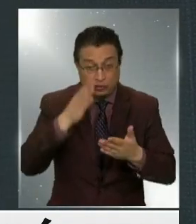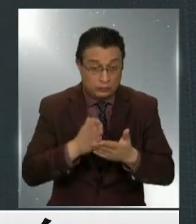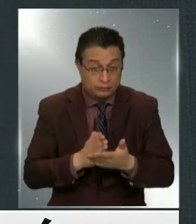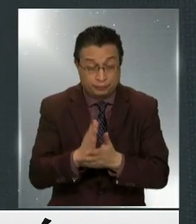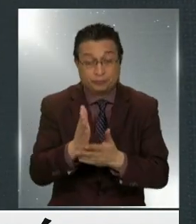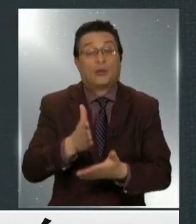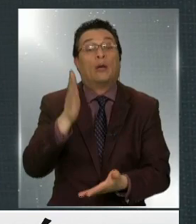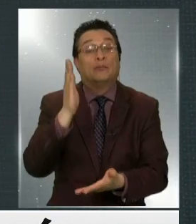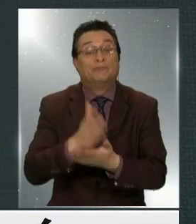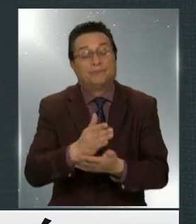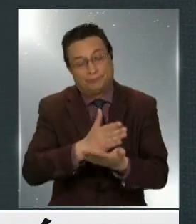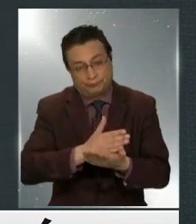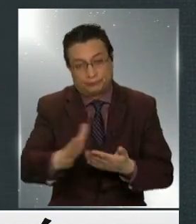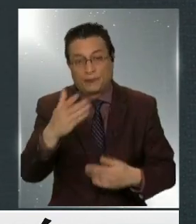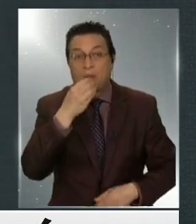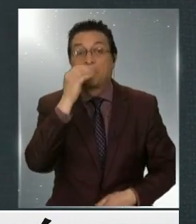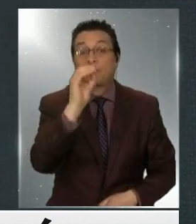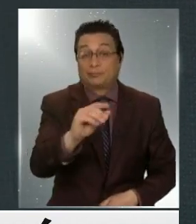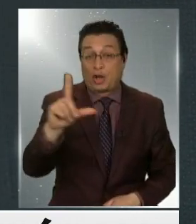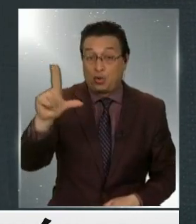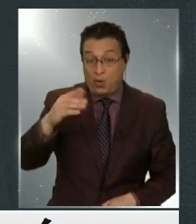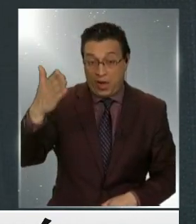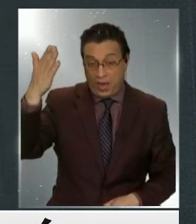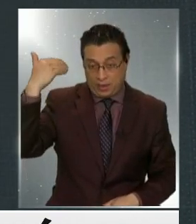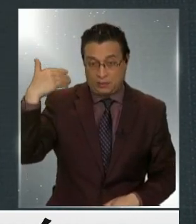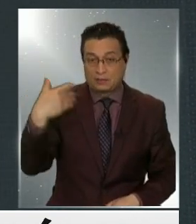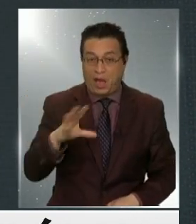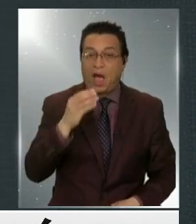una medida que les anunciaron el lunes.